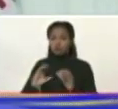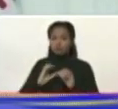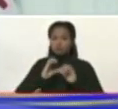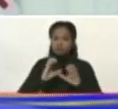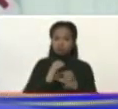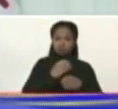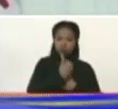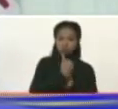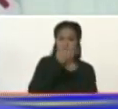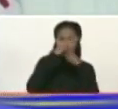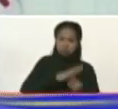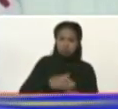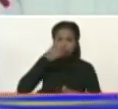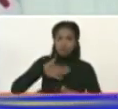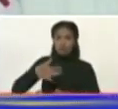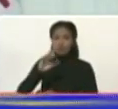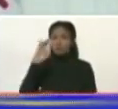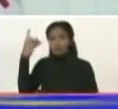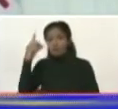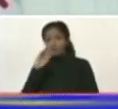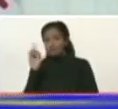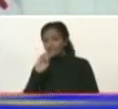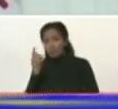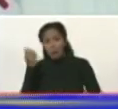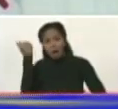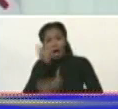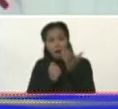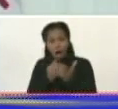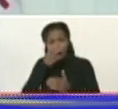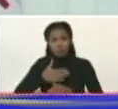pueblo. No asesinen al pueblo.